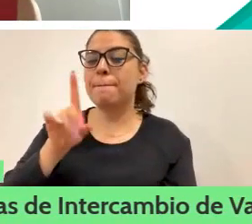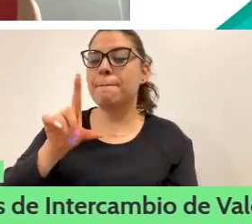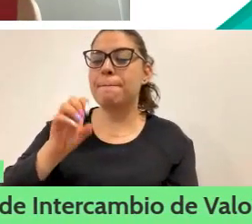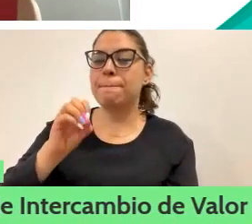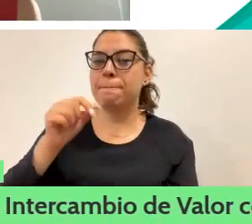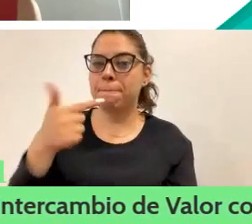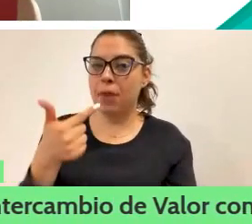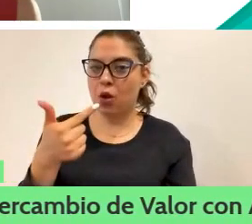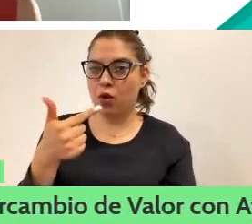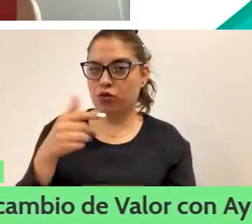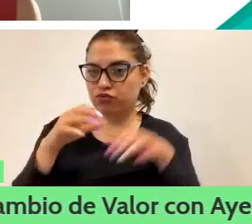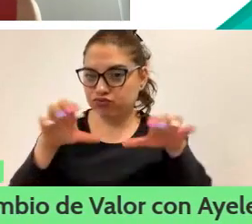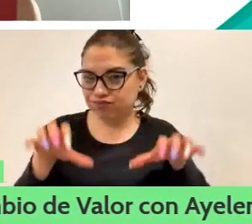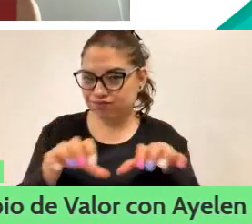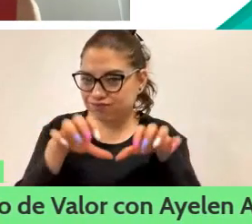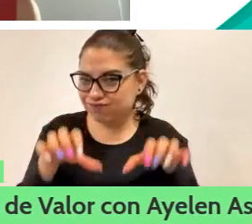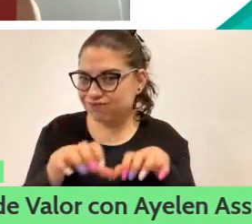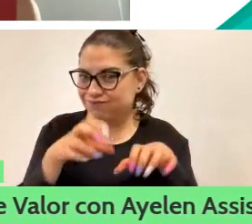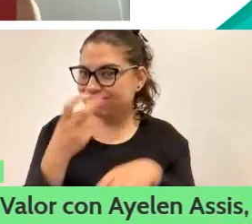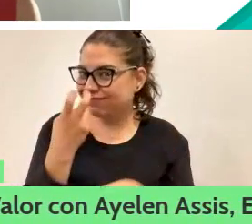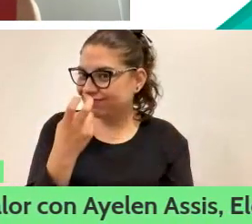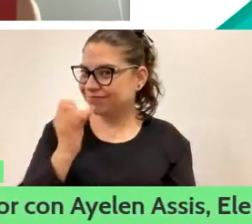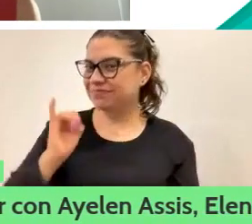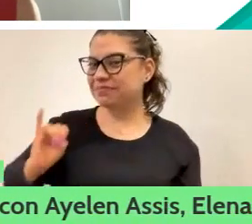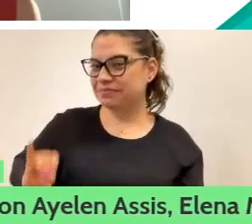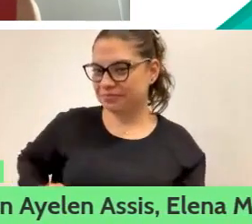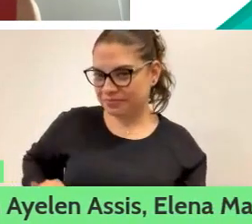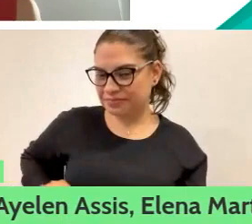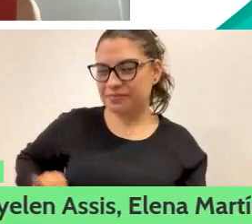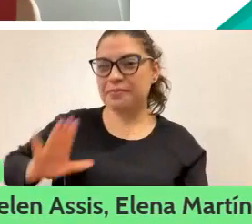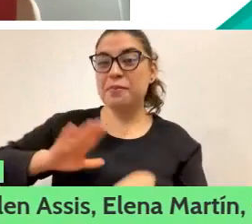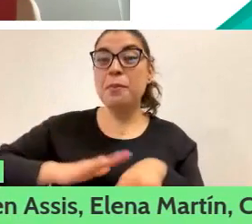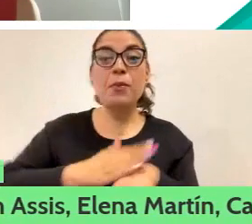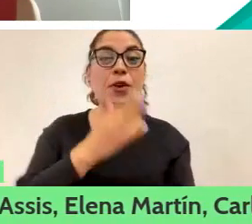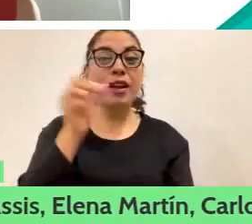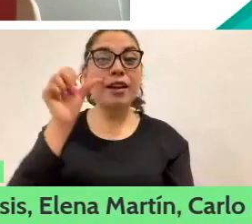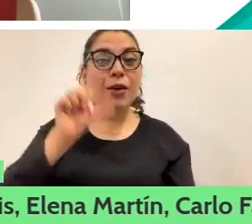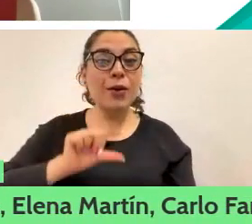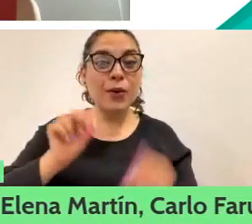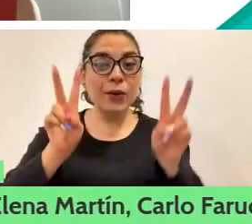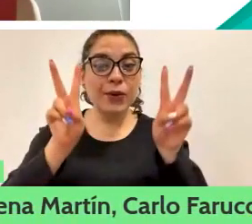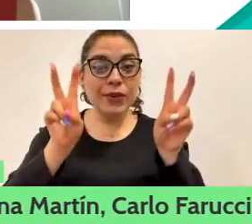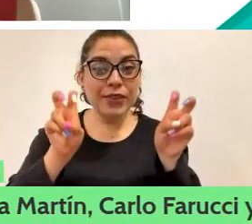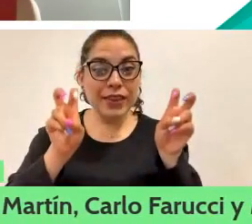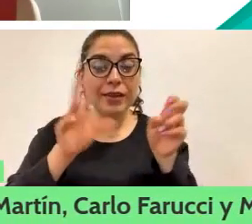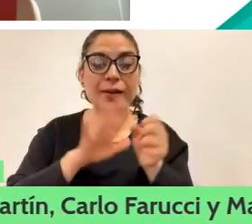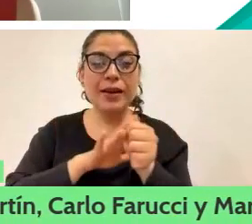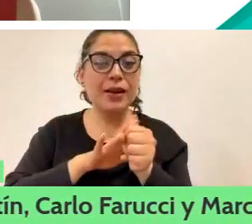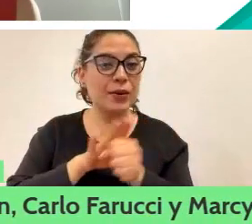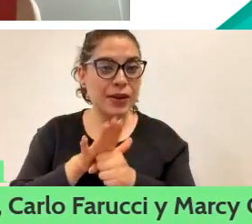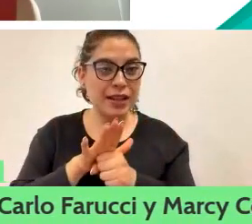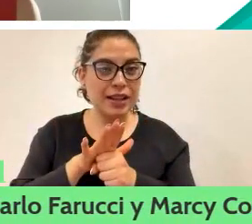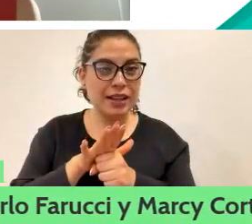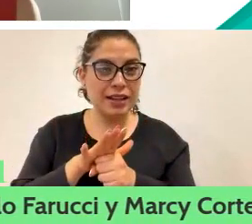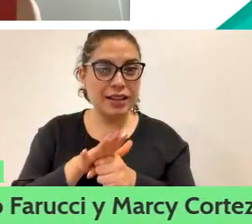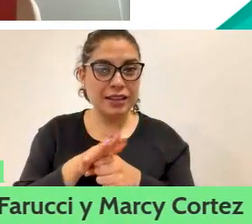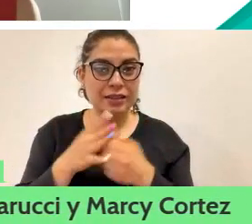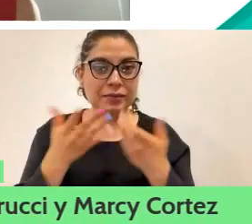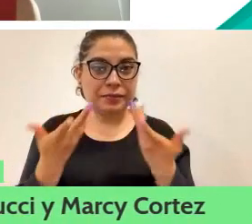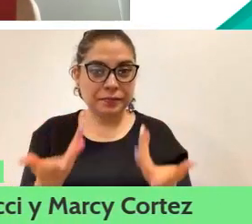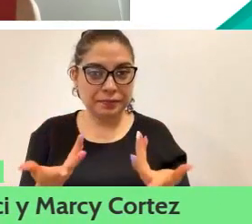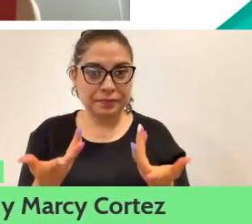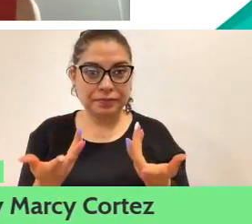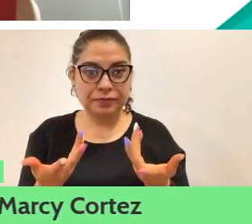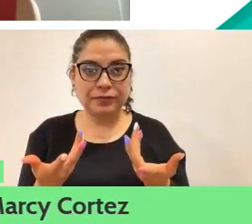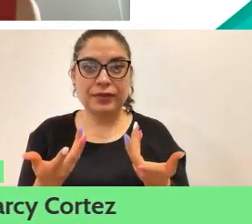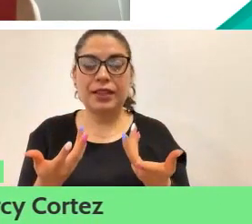muy interesante porque justamente lo que estamos hablando hoy es, y el FITSI tiene como gran foco la